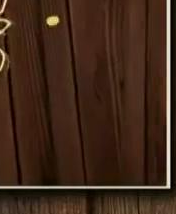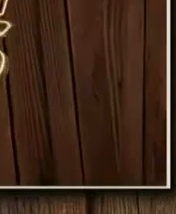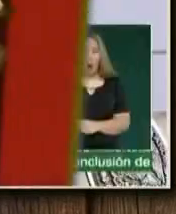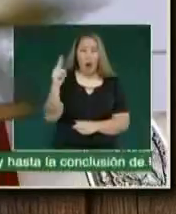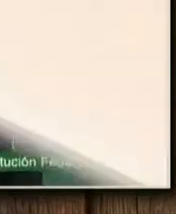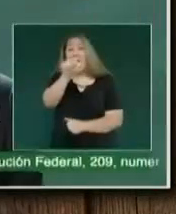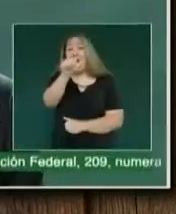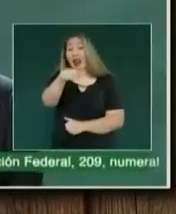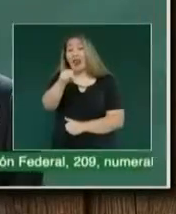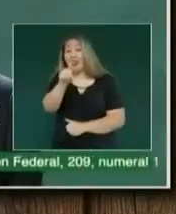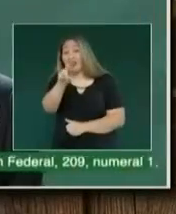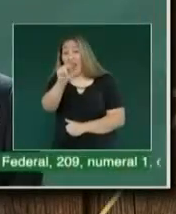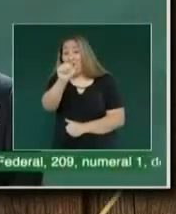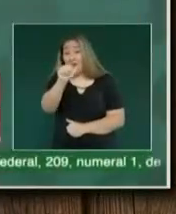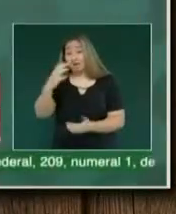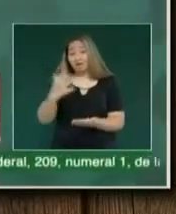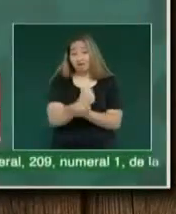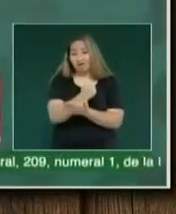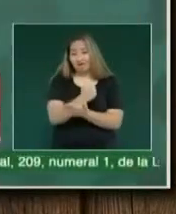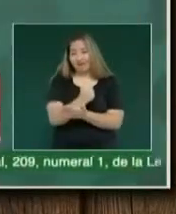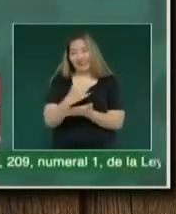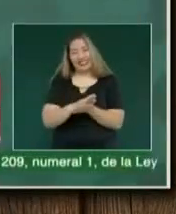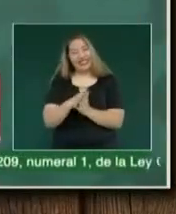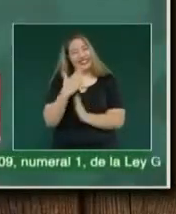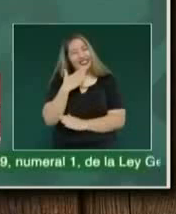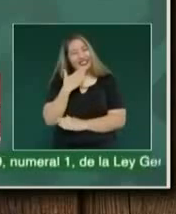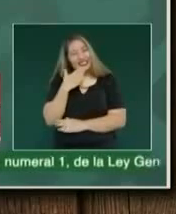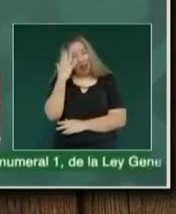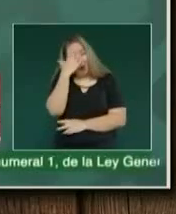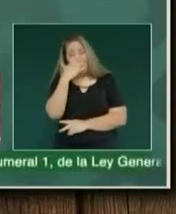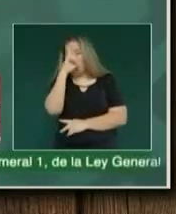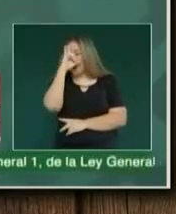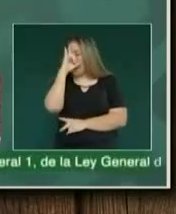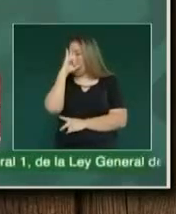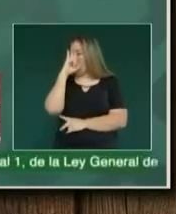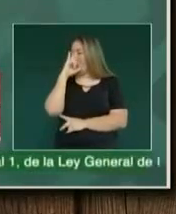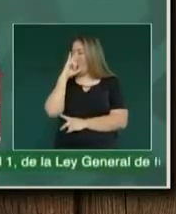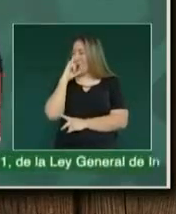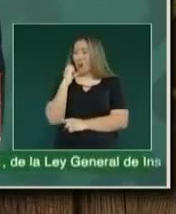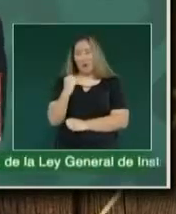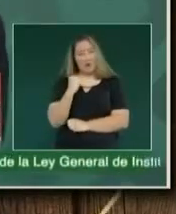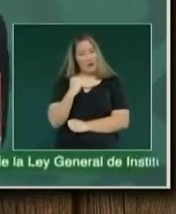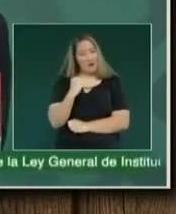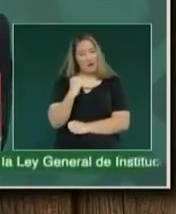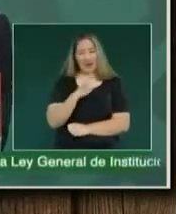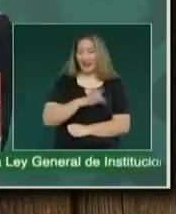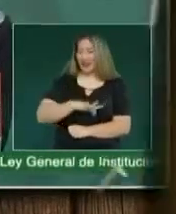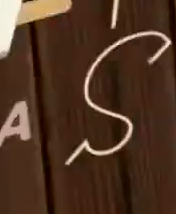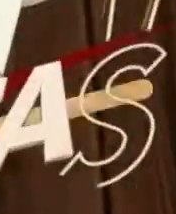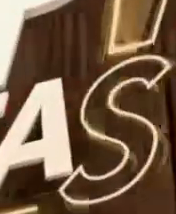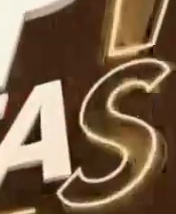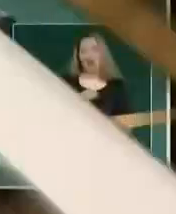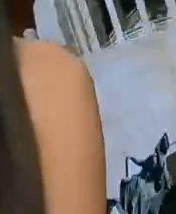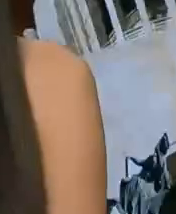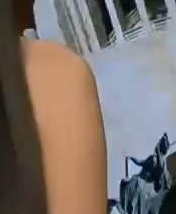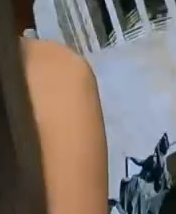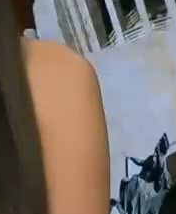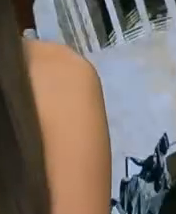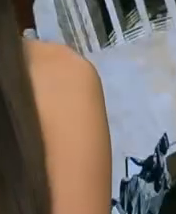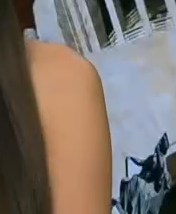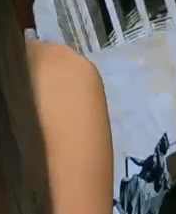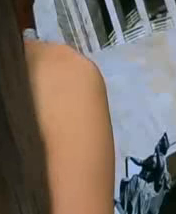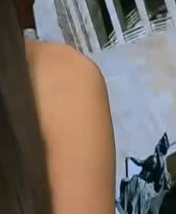2021. Triunfó, es la más guapa y nos da mucho gusto. Qué